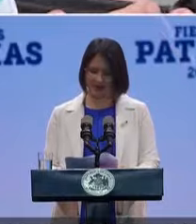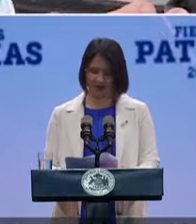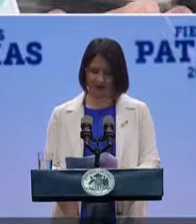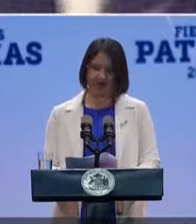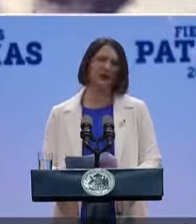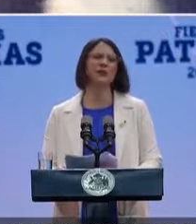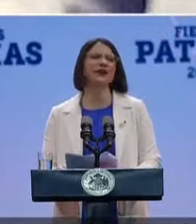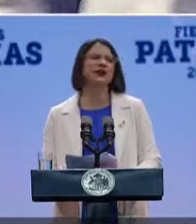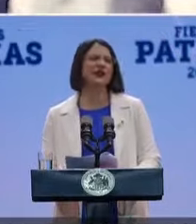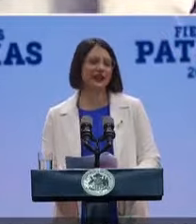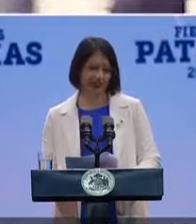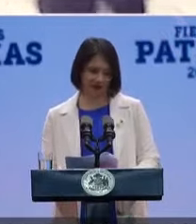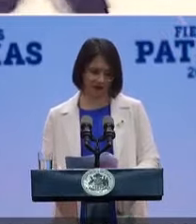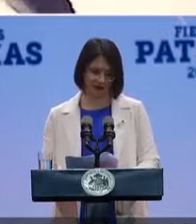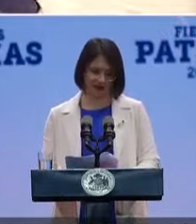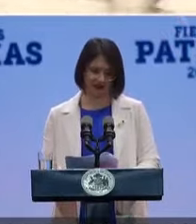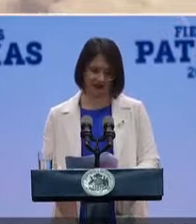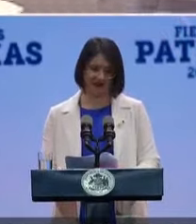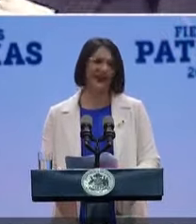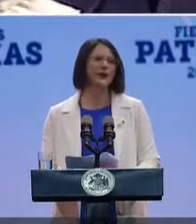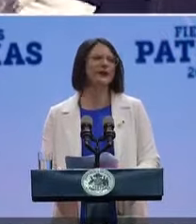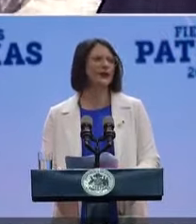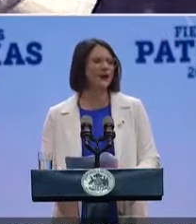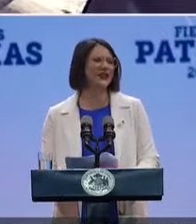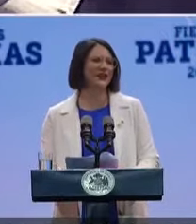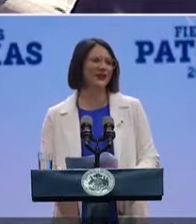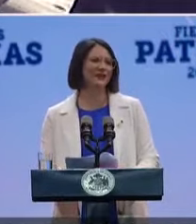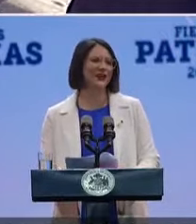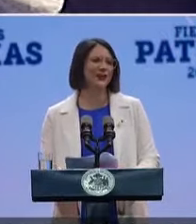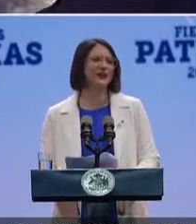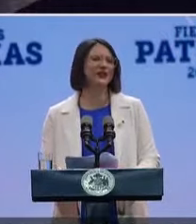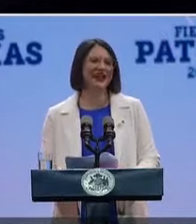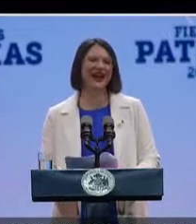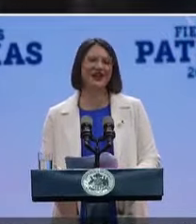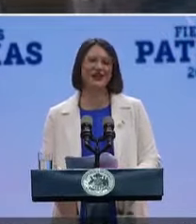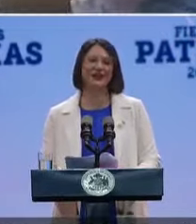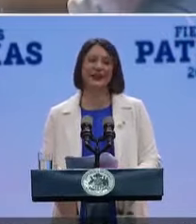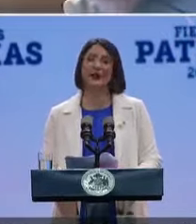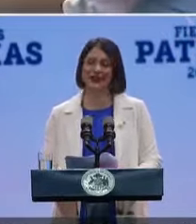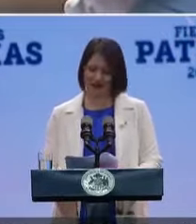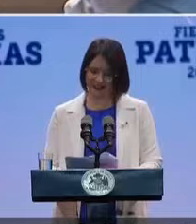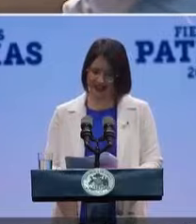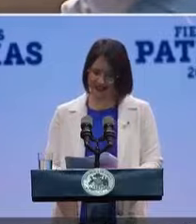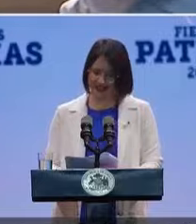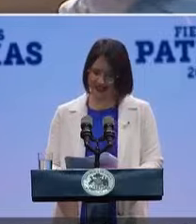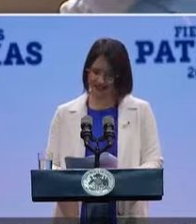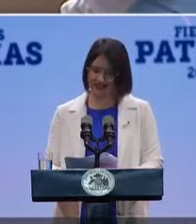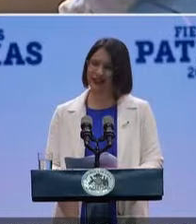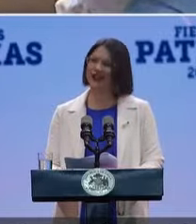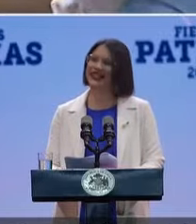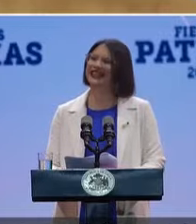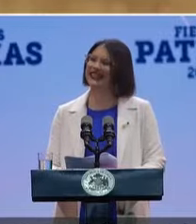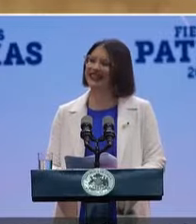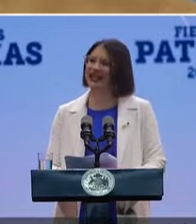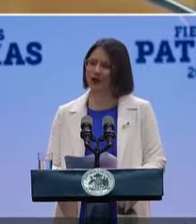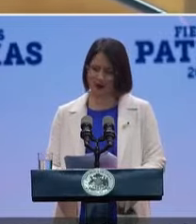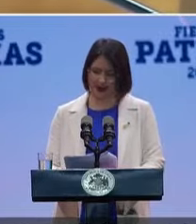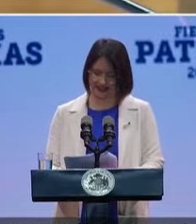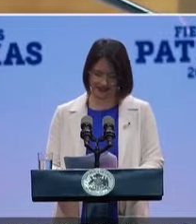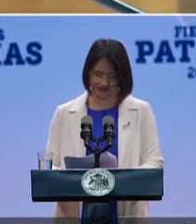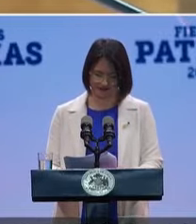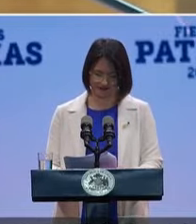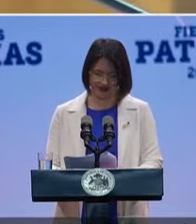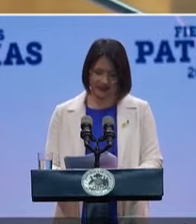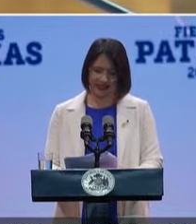unos domicilios, había llegado el dinero y que luego había sido trasladado a los domicilios de las 2 mujeres. Son las últimas 2 detenidas por el robo a